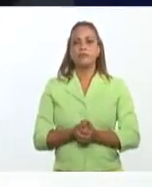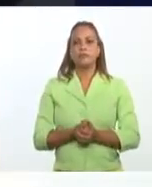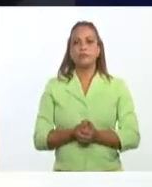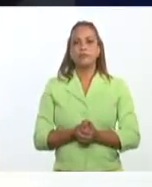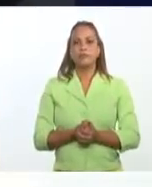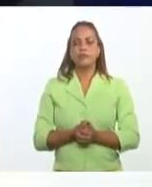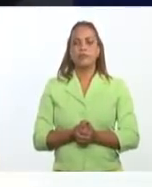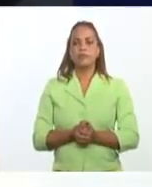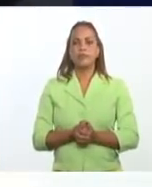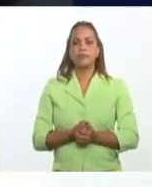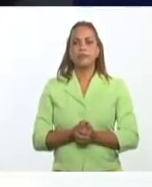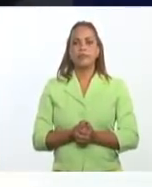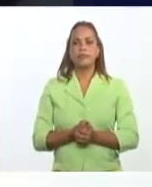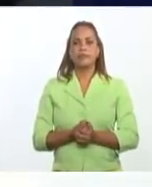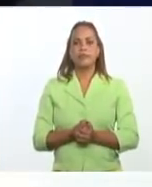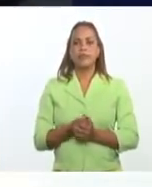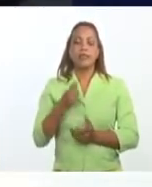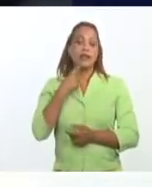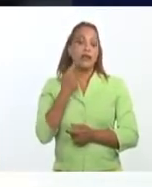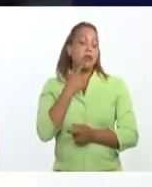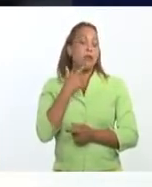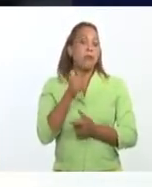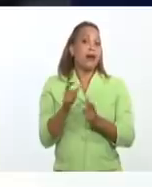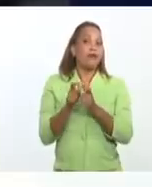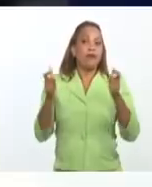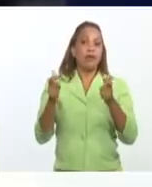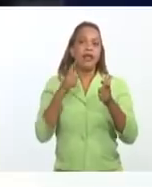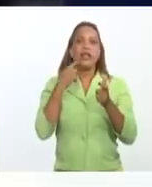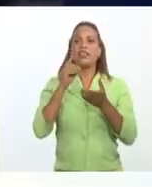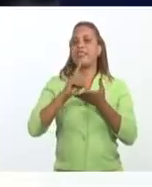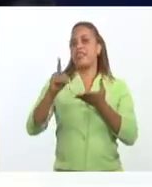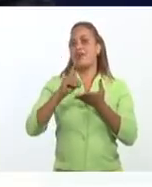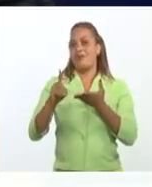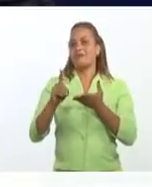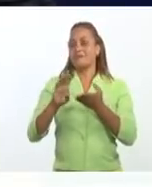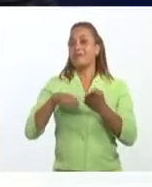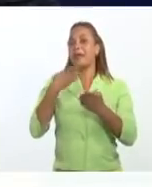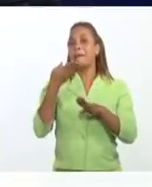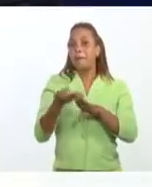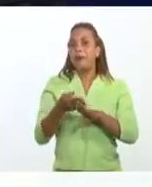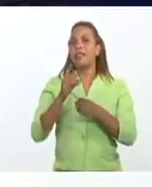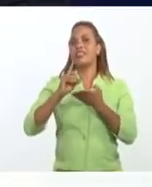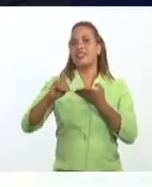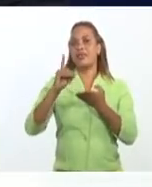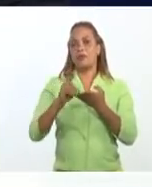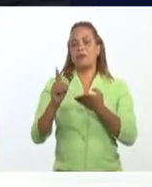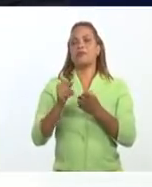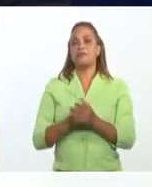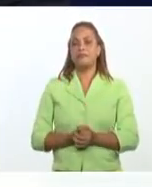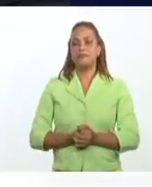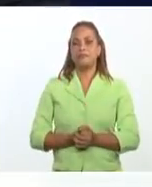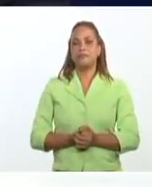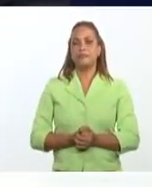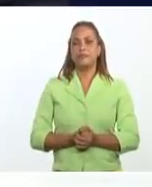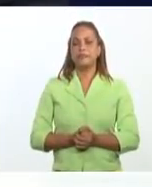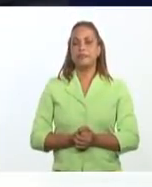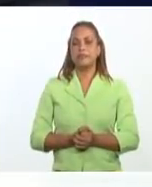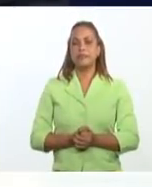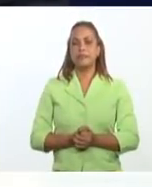al gobierno. El mayor peso irá, como siempre, a la deuda. Ahora bien, más allá de la deuda, que poco